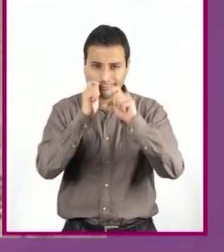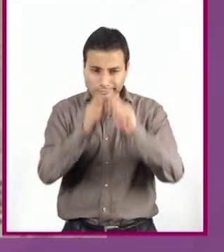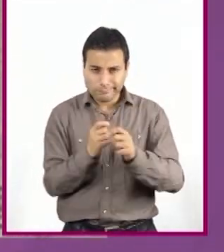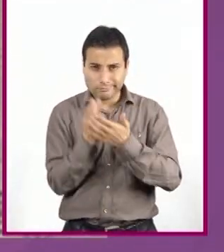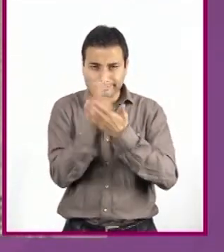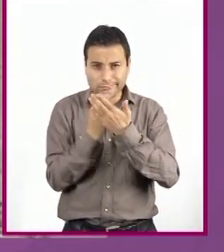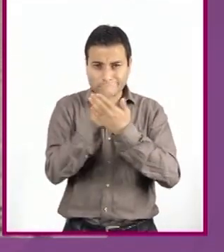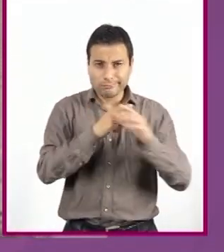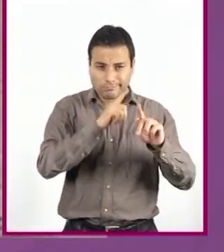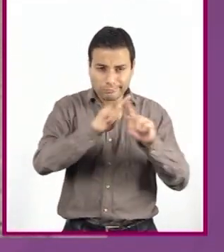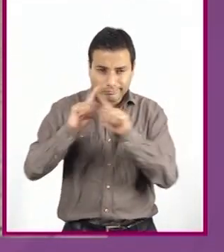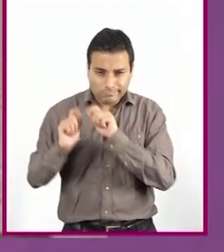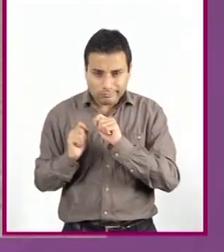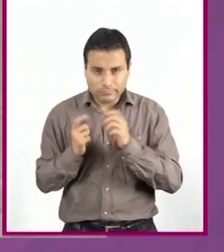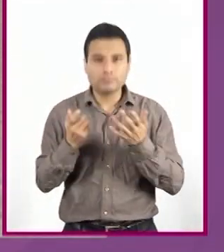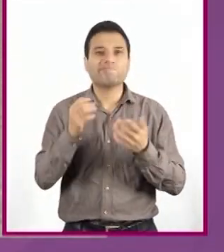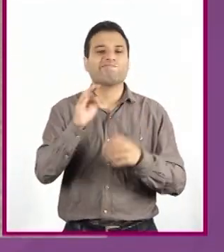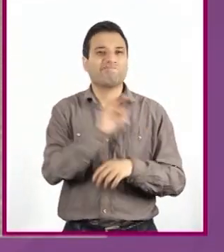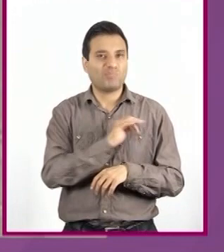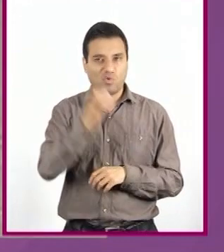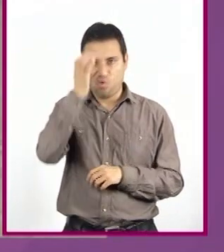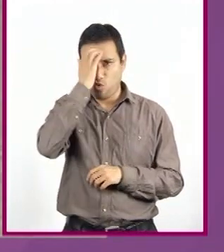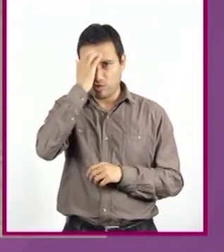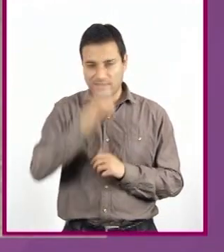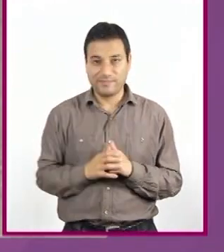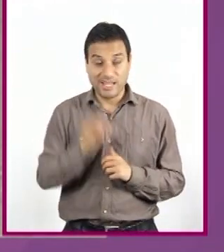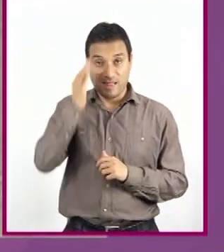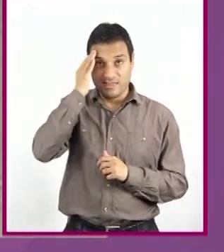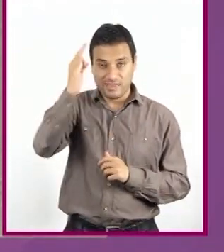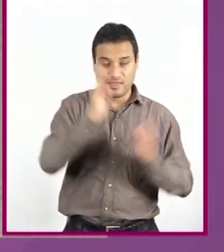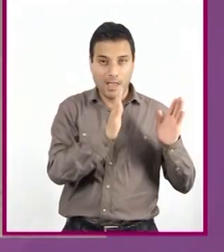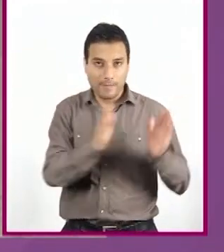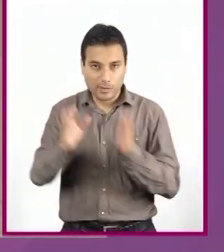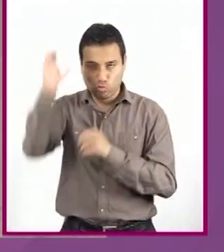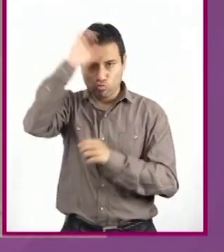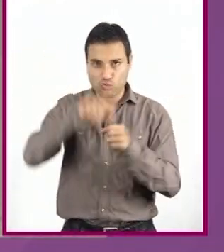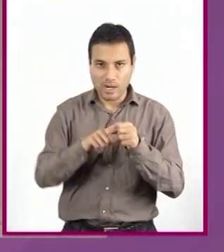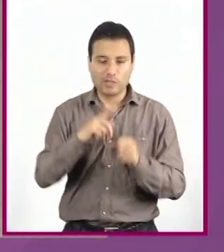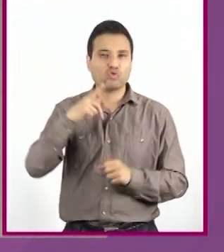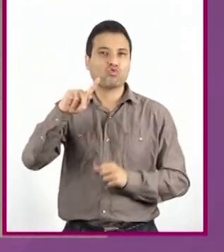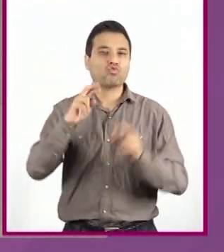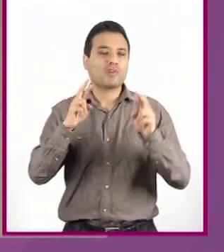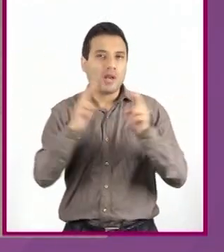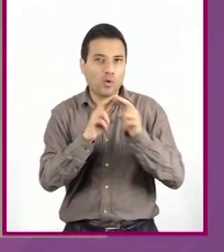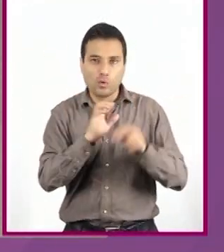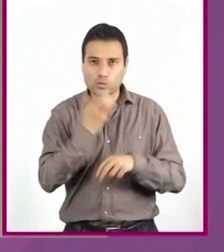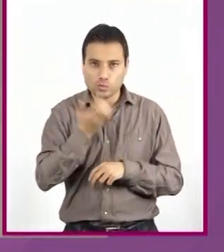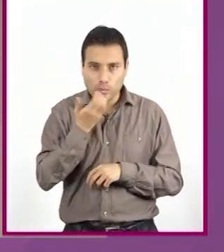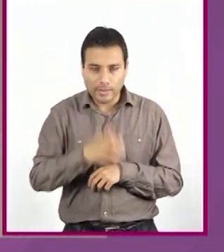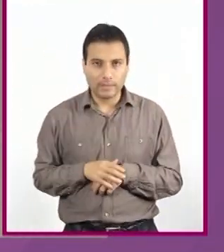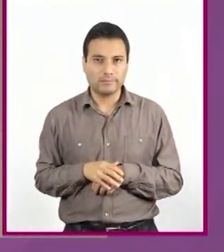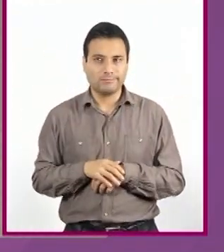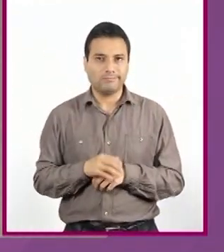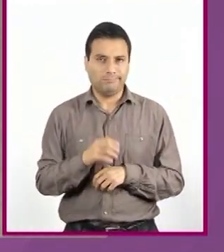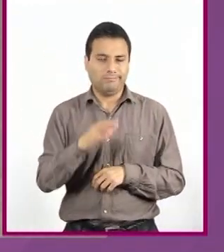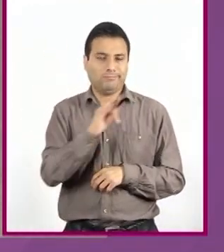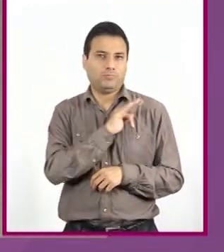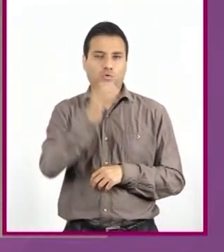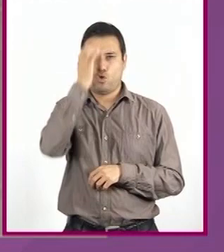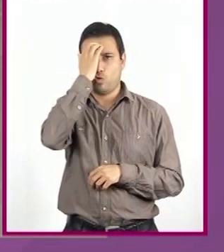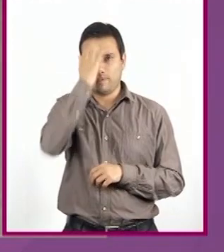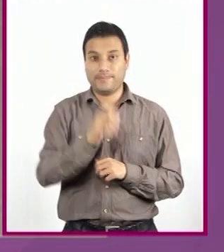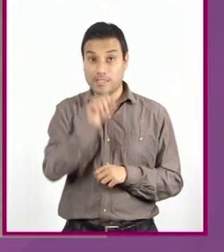Tajín nos permiten conocer las diferentes etapas culturales, los ritos y las conmemoraciones. Pero también gracias a